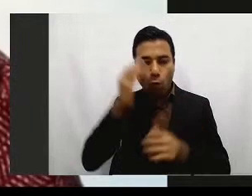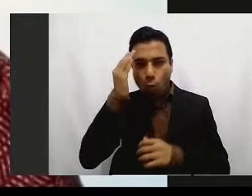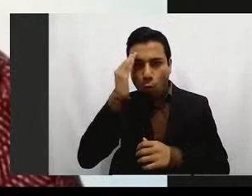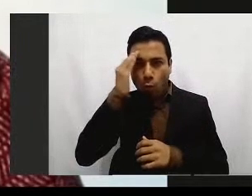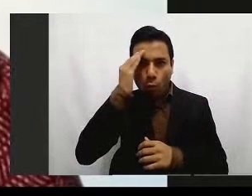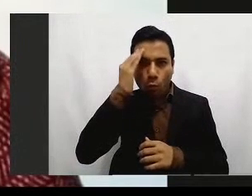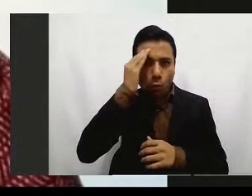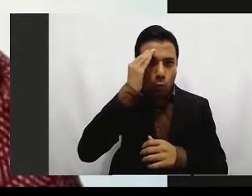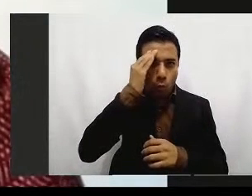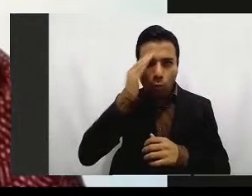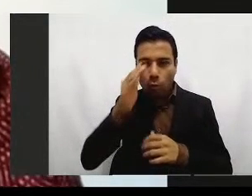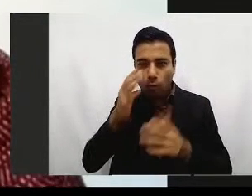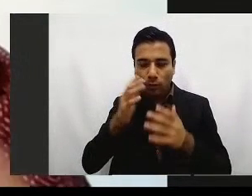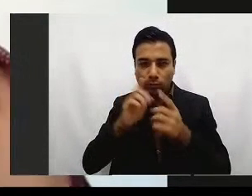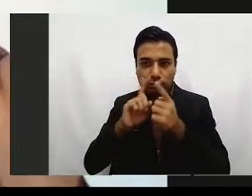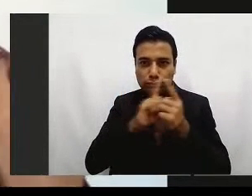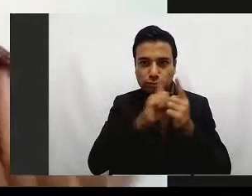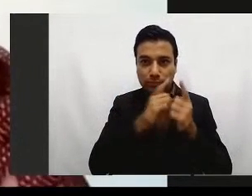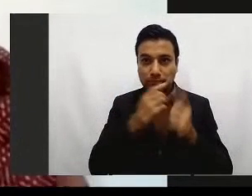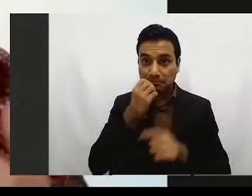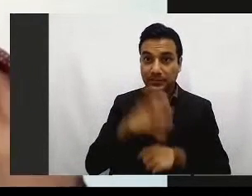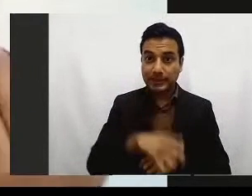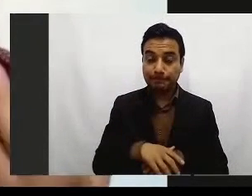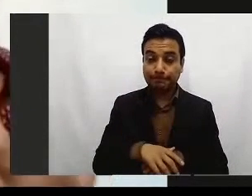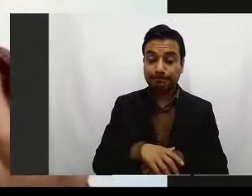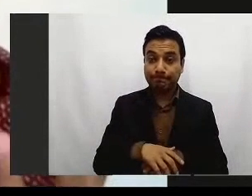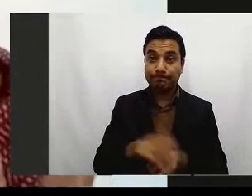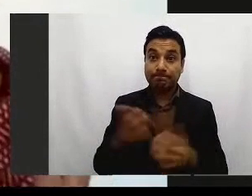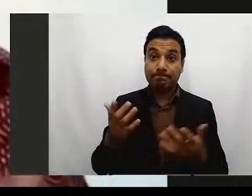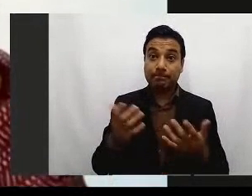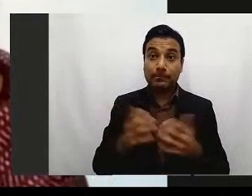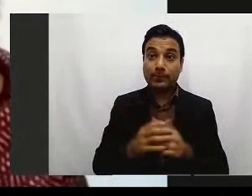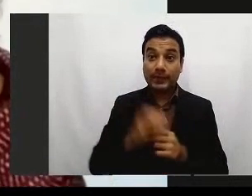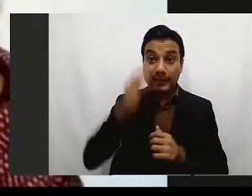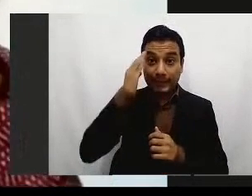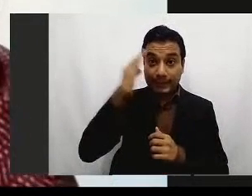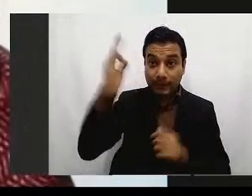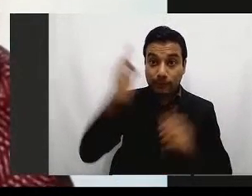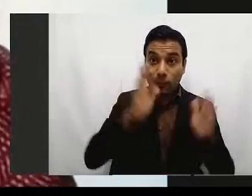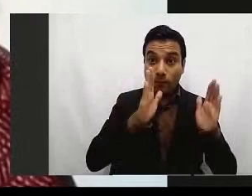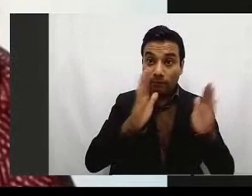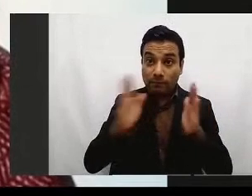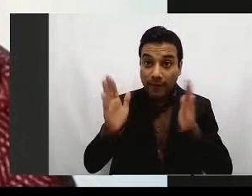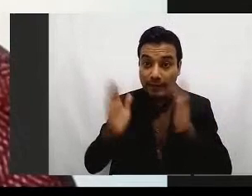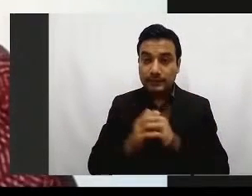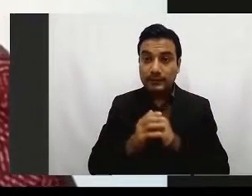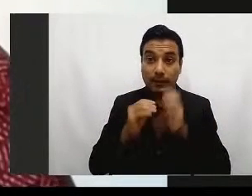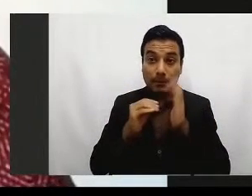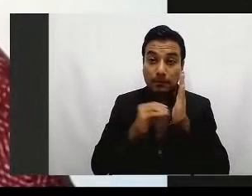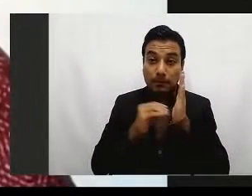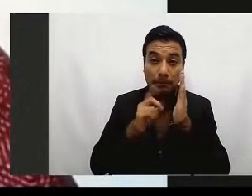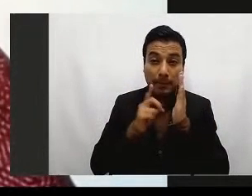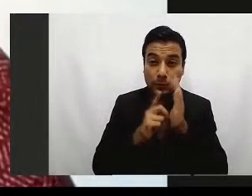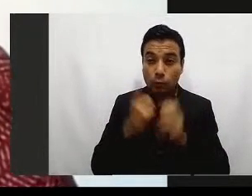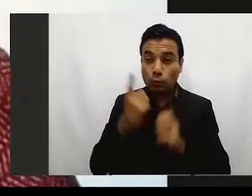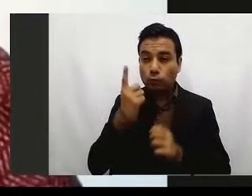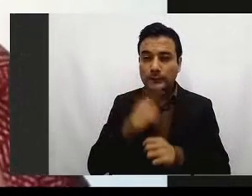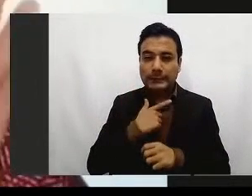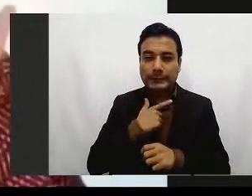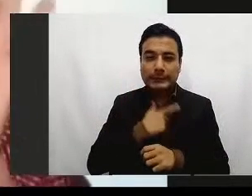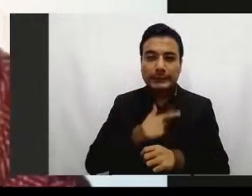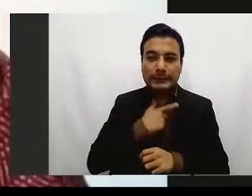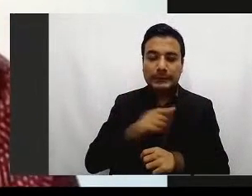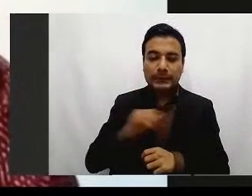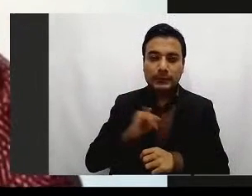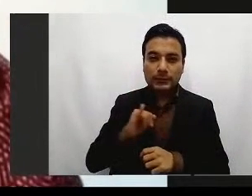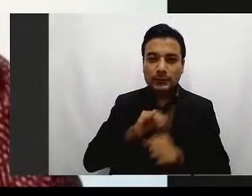Y y no sé si hay alguna fase, metodología o sesión específica que quisieras mencionar, Denise, de este proceso que te haya parecido interesante de